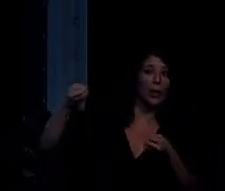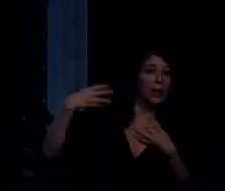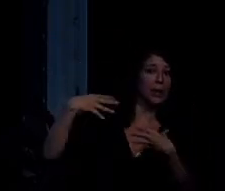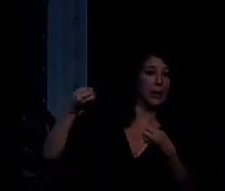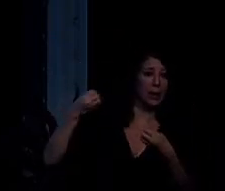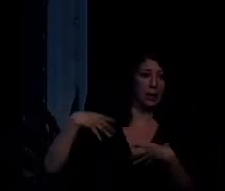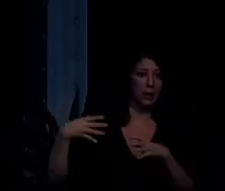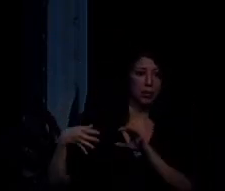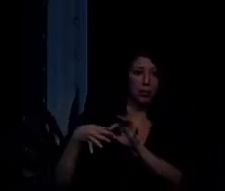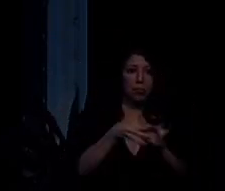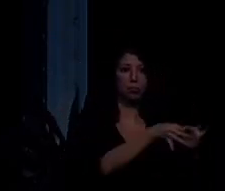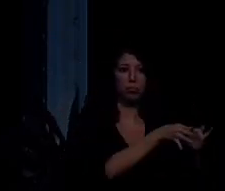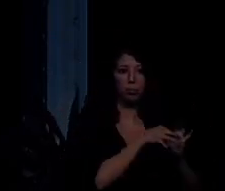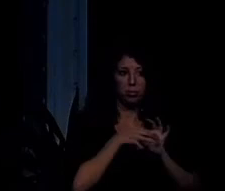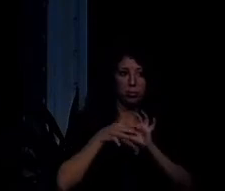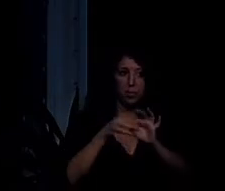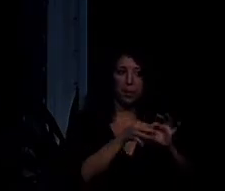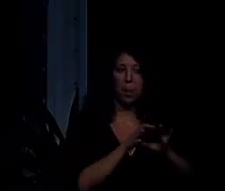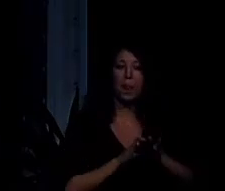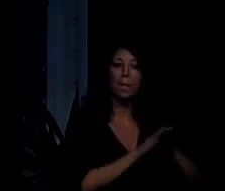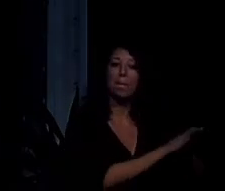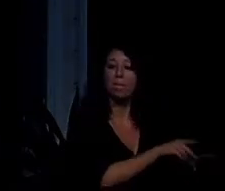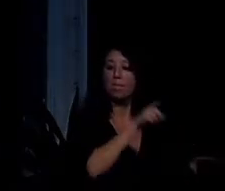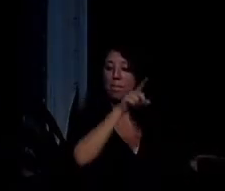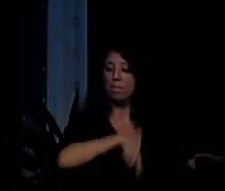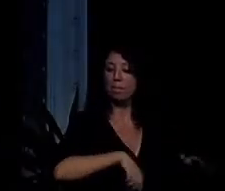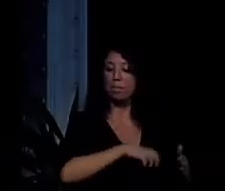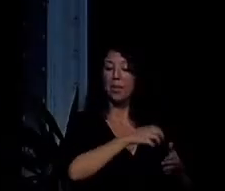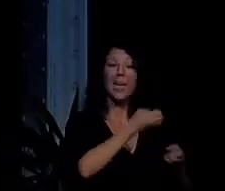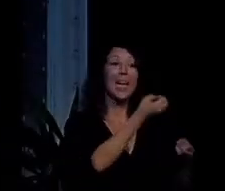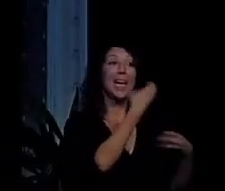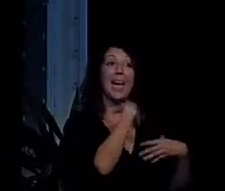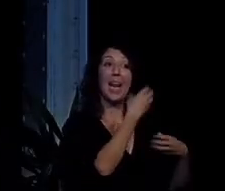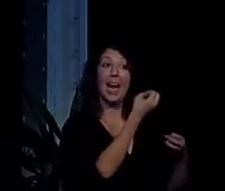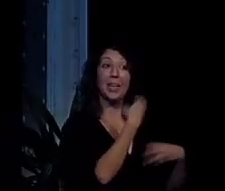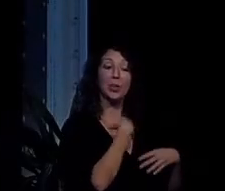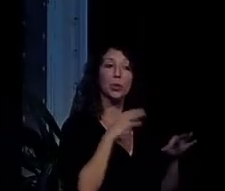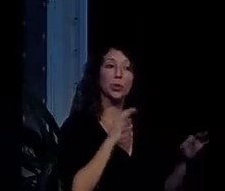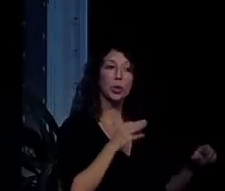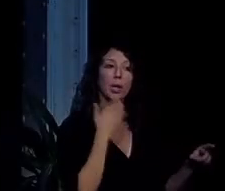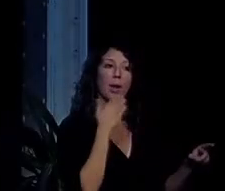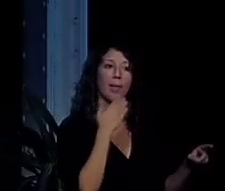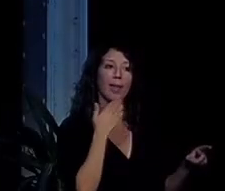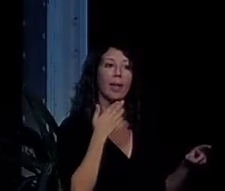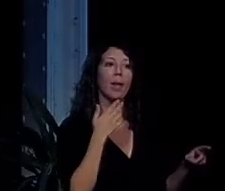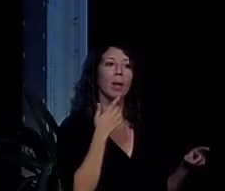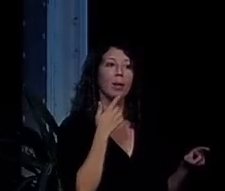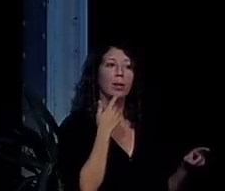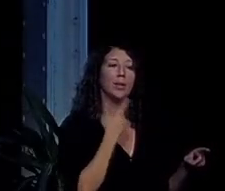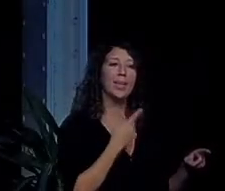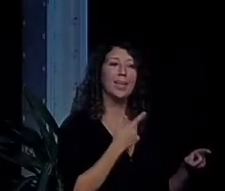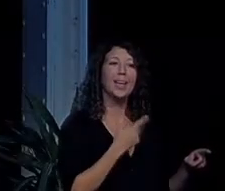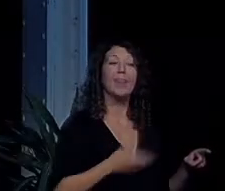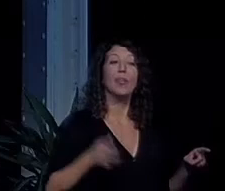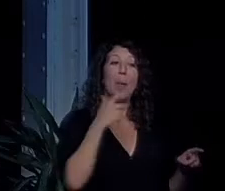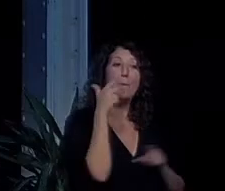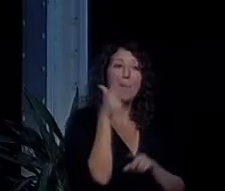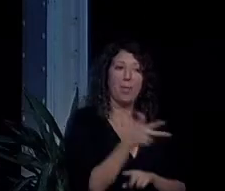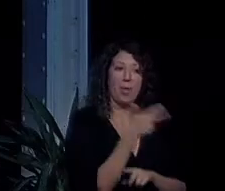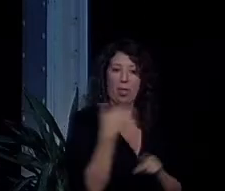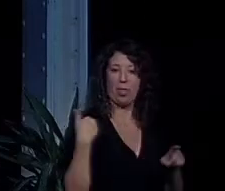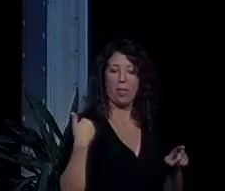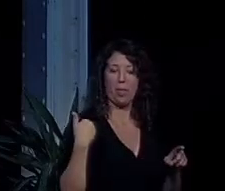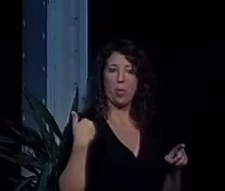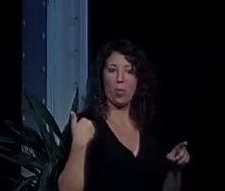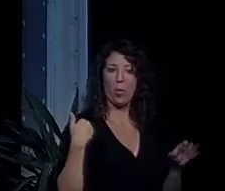¿no? Hay otra forma en la que los relatos siguen su divulgación y es un reforzamiento de la disciplina del terror sexual. El vídeo que os voy a poner ahora es reciente,